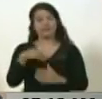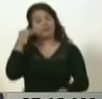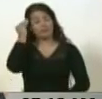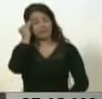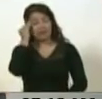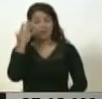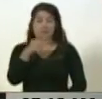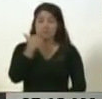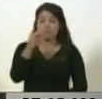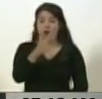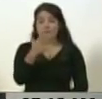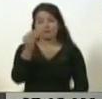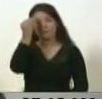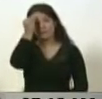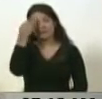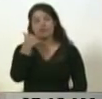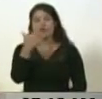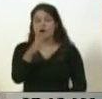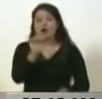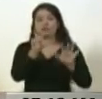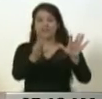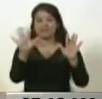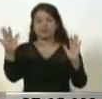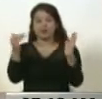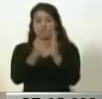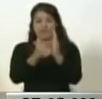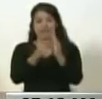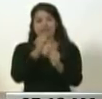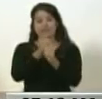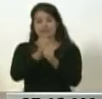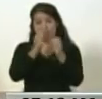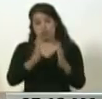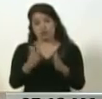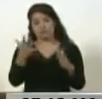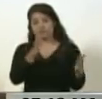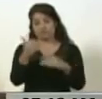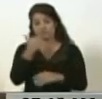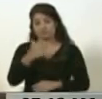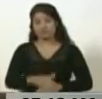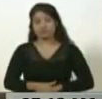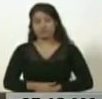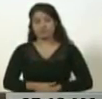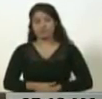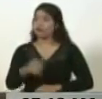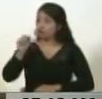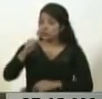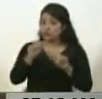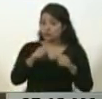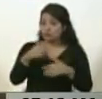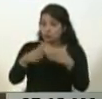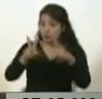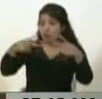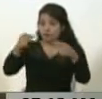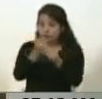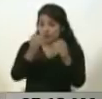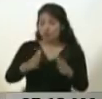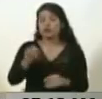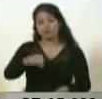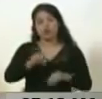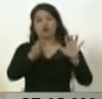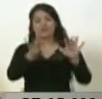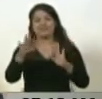a tomar 85 mil puestos de trabajo. Se van a producir, se van a generar nuevos empleos. Se van a generar